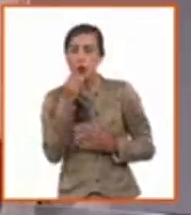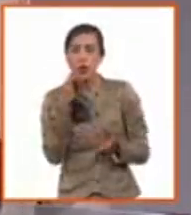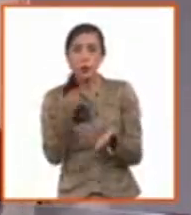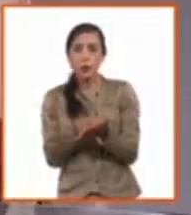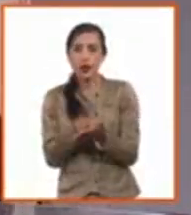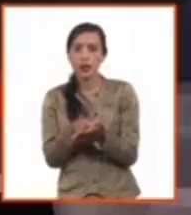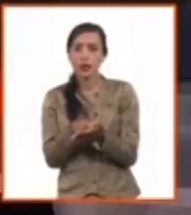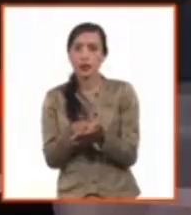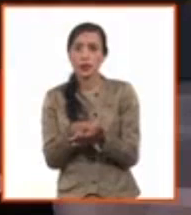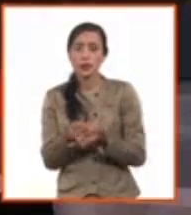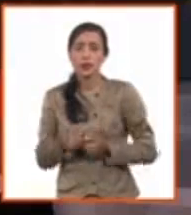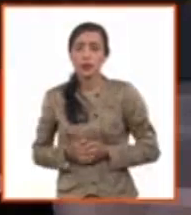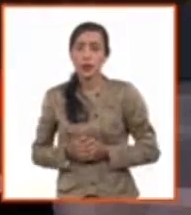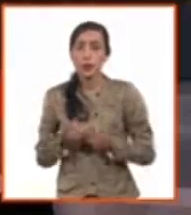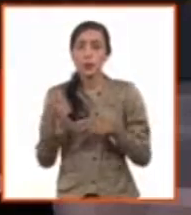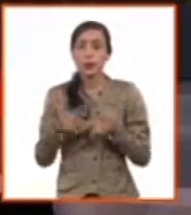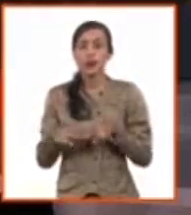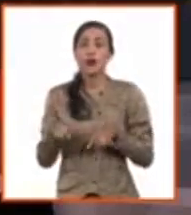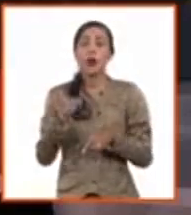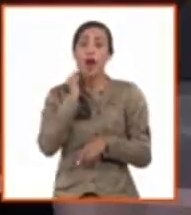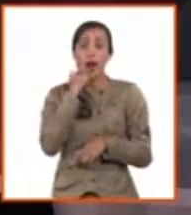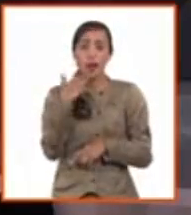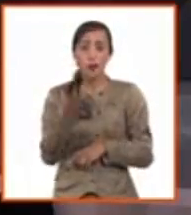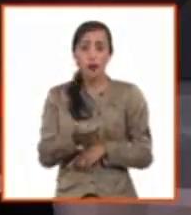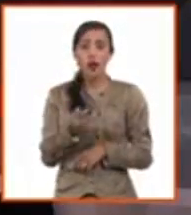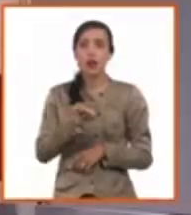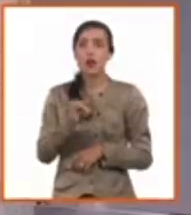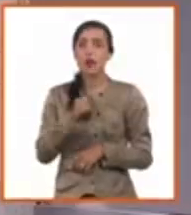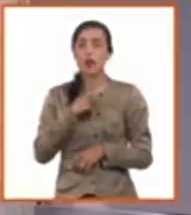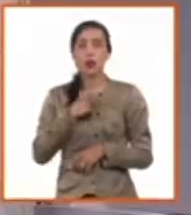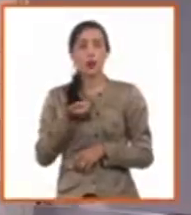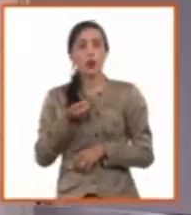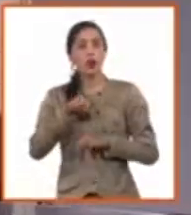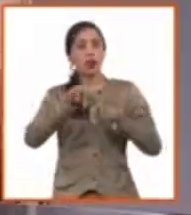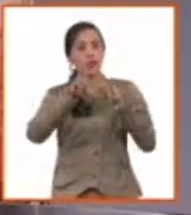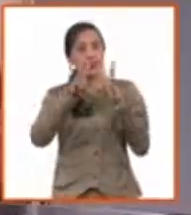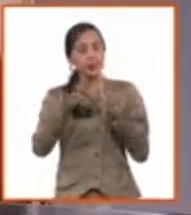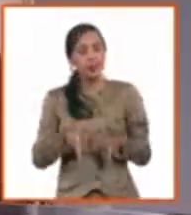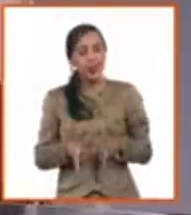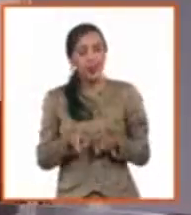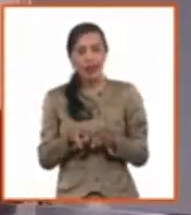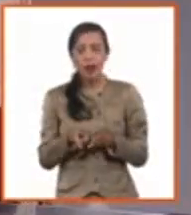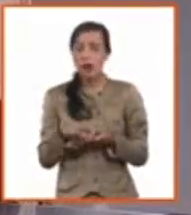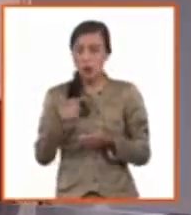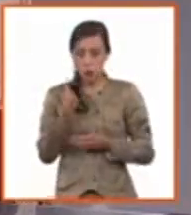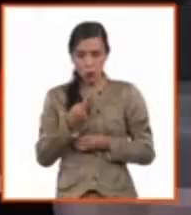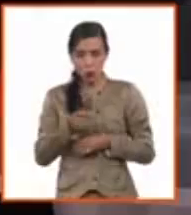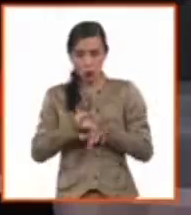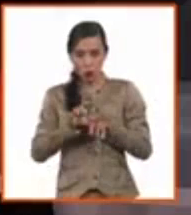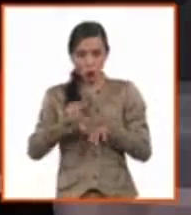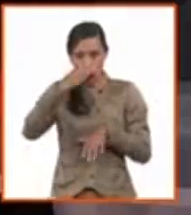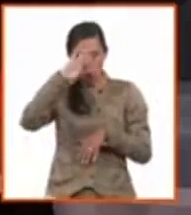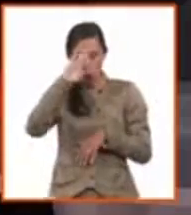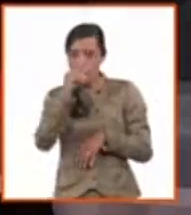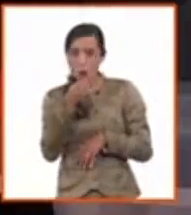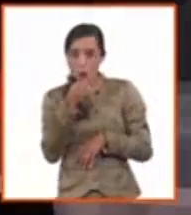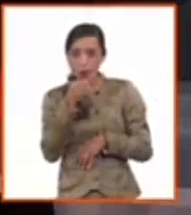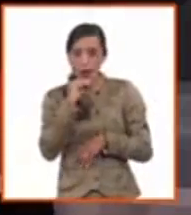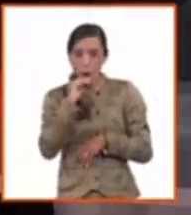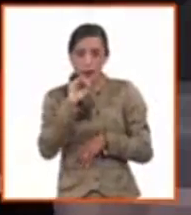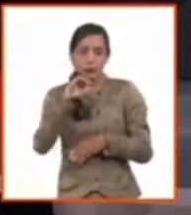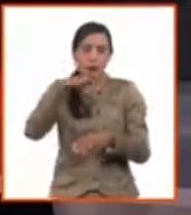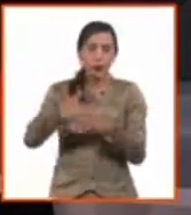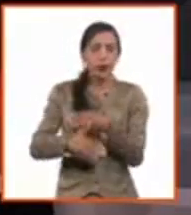desarrollo como para el despliegue las soluciones pero además nos bloquean sitio que desde las ip cubanas no podemos acceder al